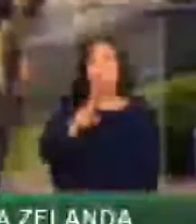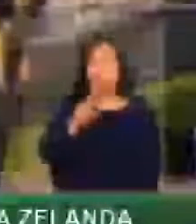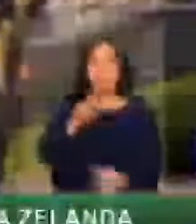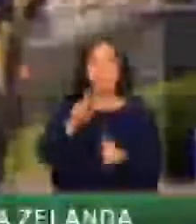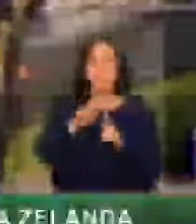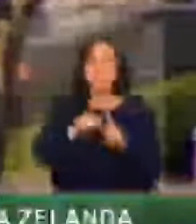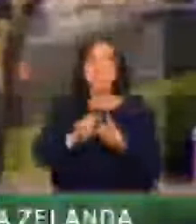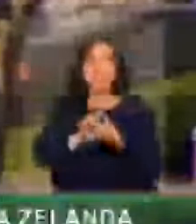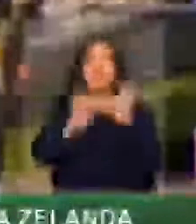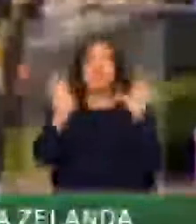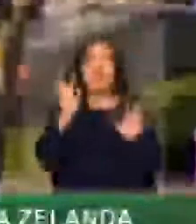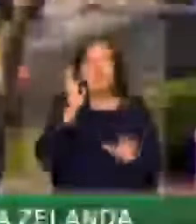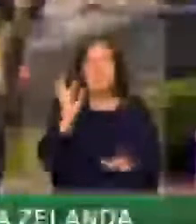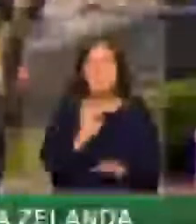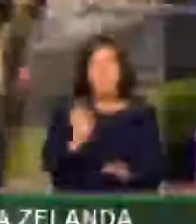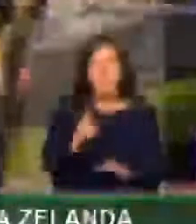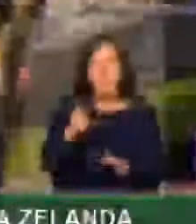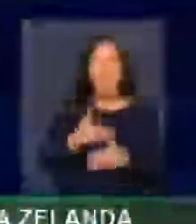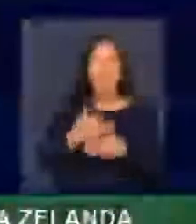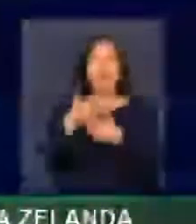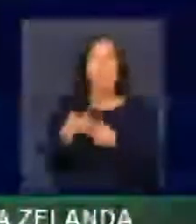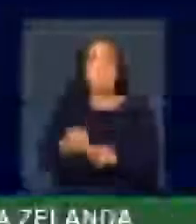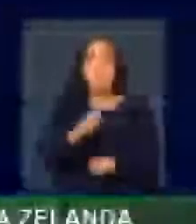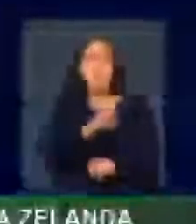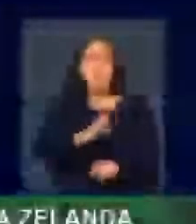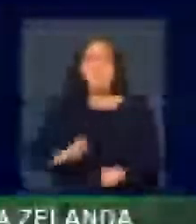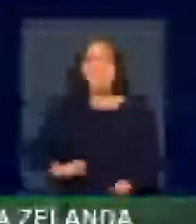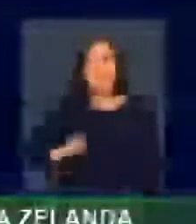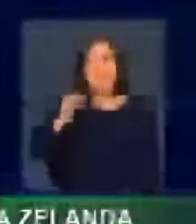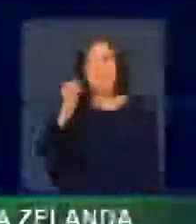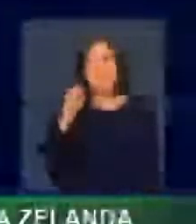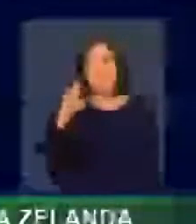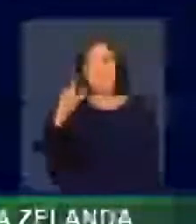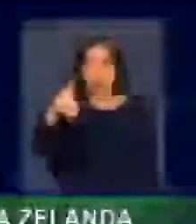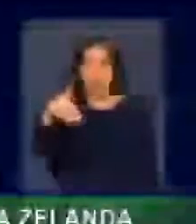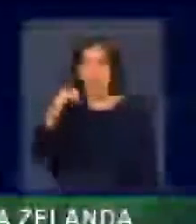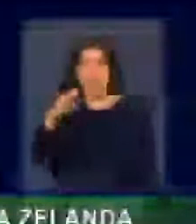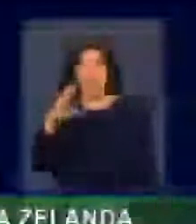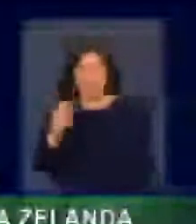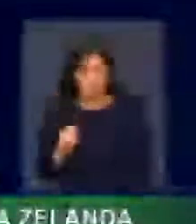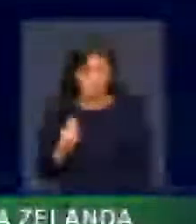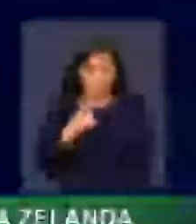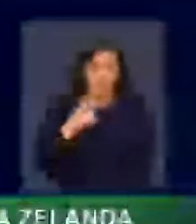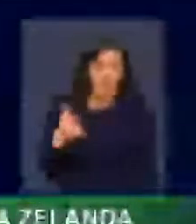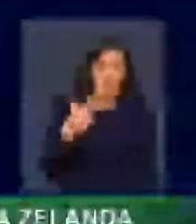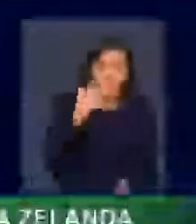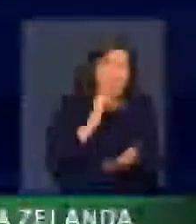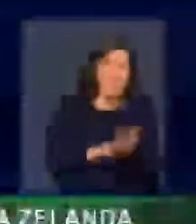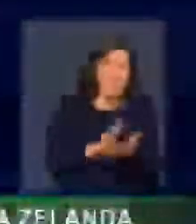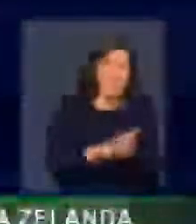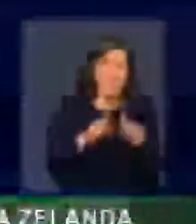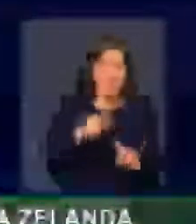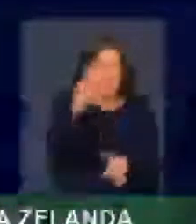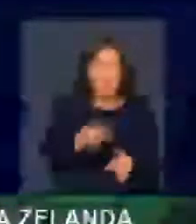vigilada por poseer propaganda de apoyo al Estado Islámico. Ardern explicó que no había razones legales para que el hombre estuviera encarcelado. La